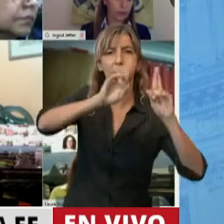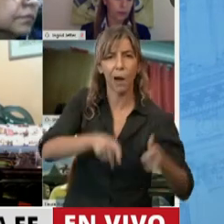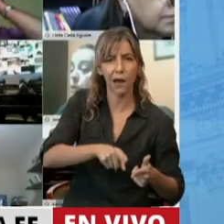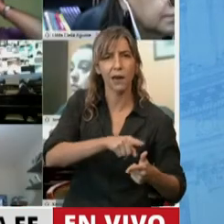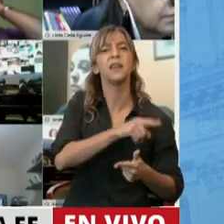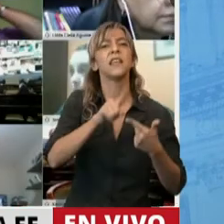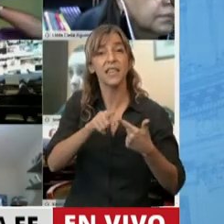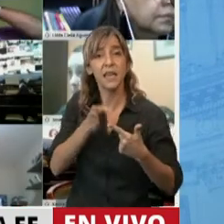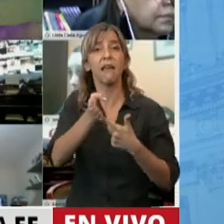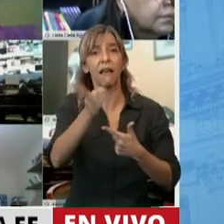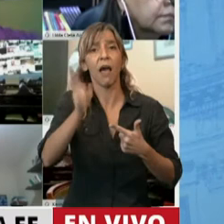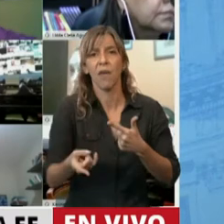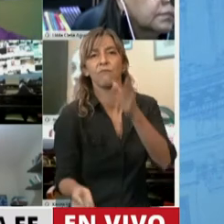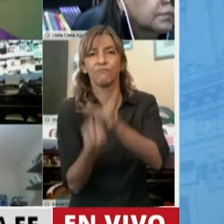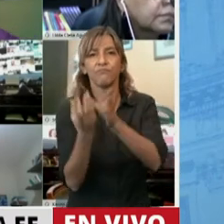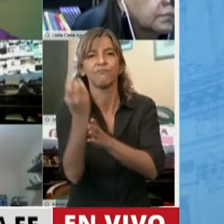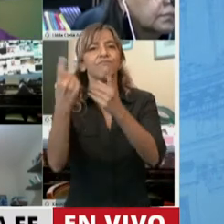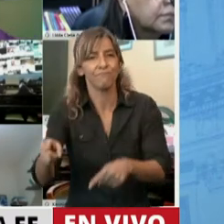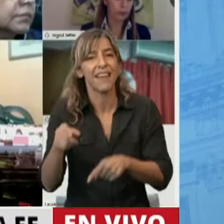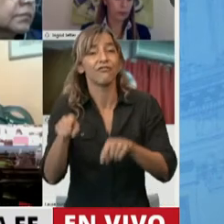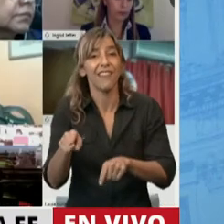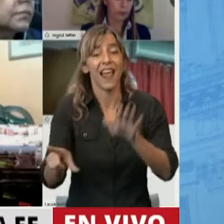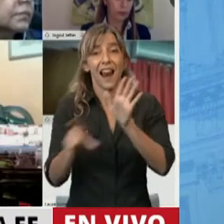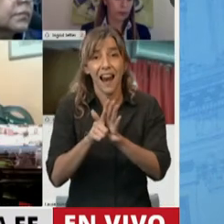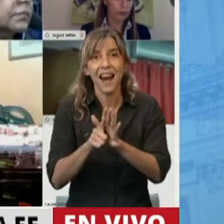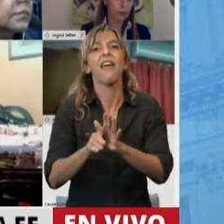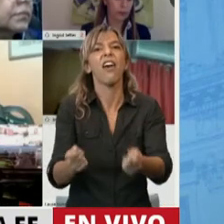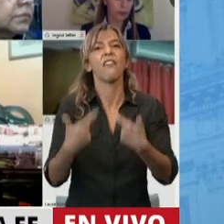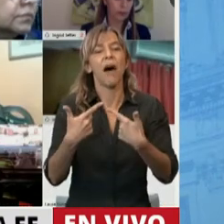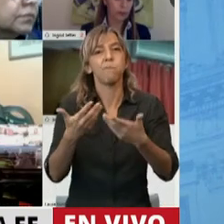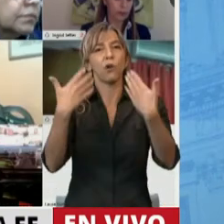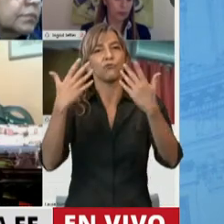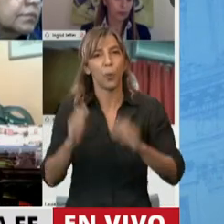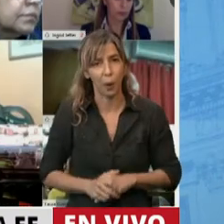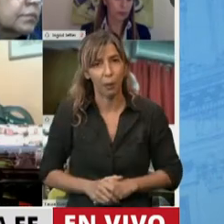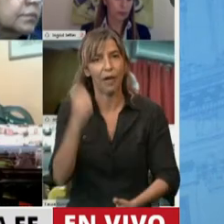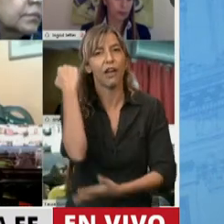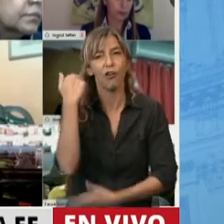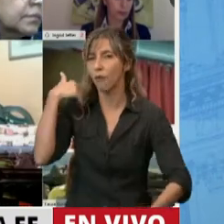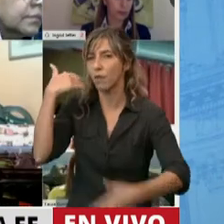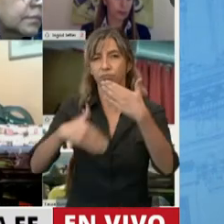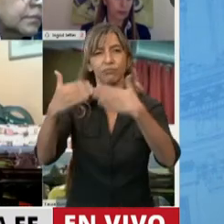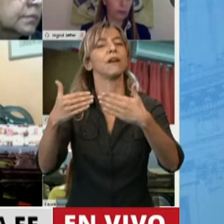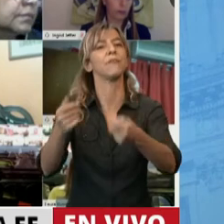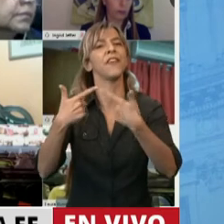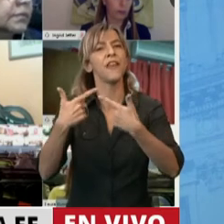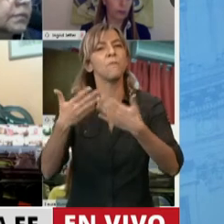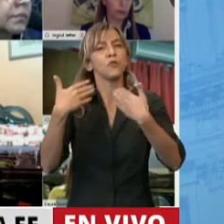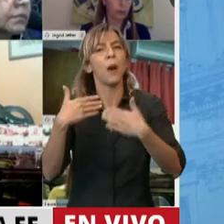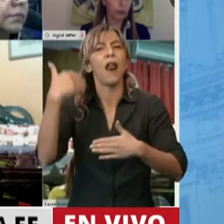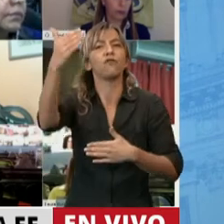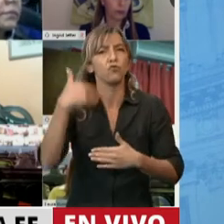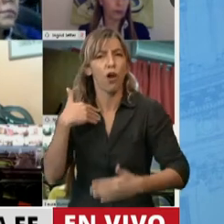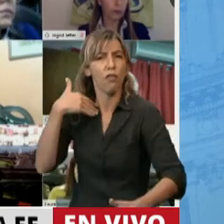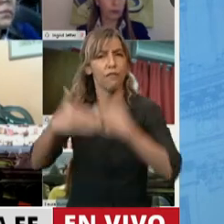vigorosa. Esta ley de economía del conocimiento nos da una oportunidad de encontrar una herramienta fundamental para el